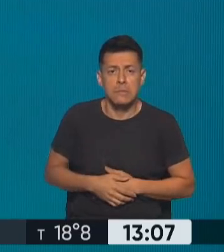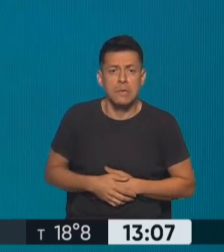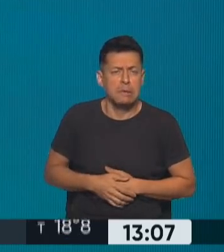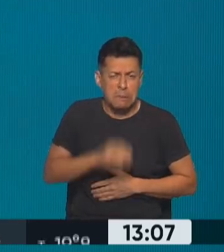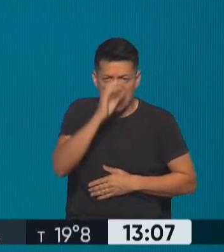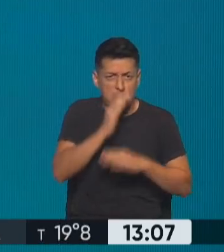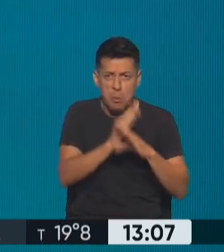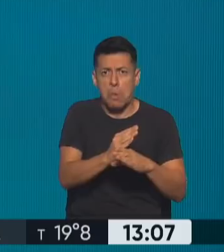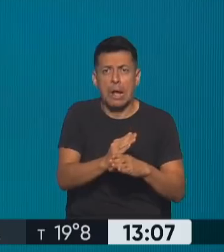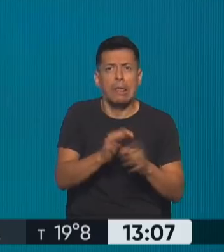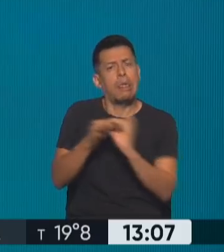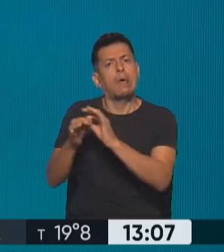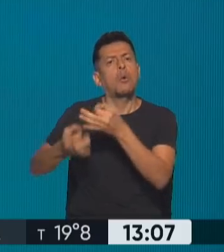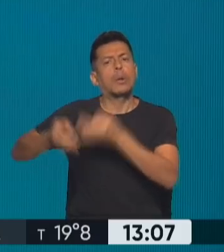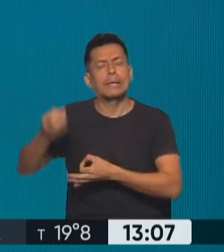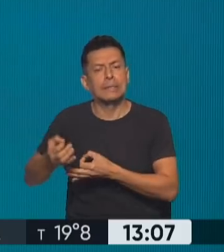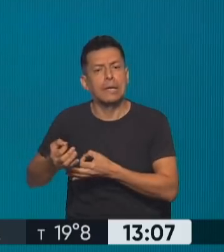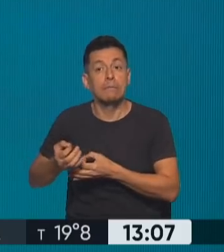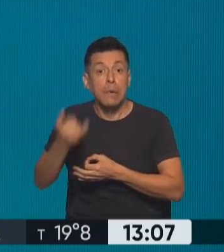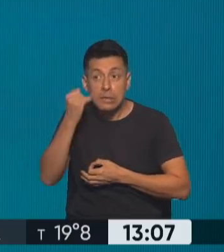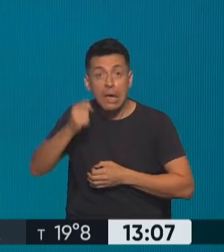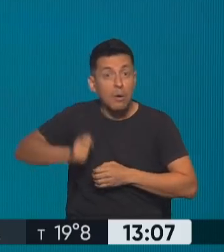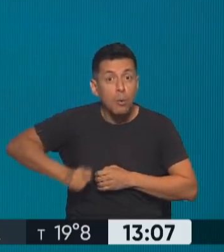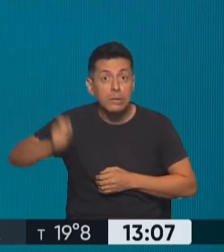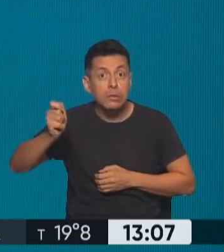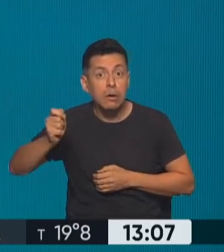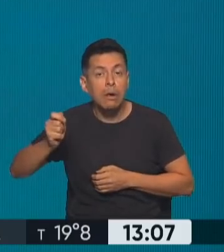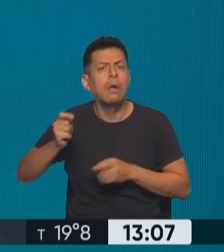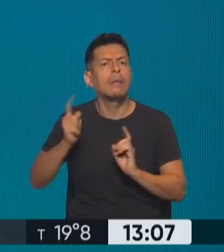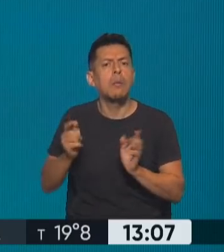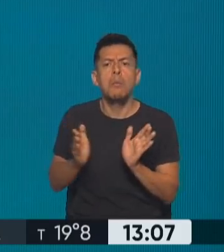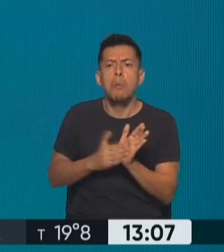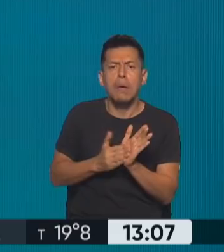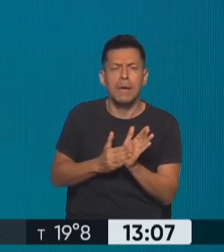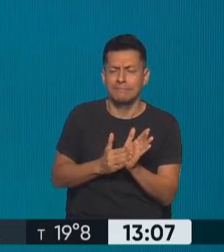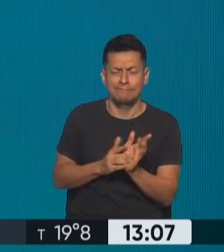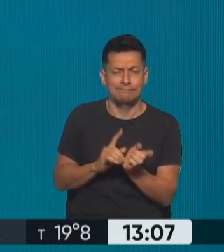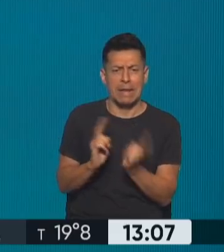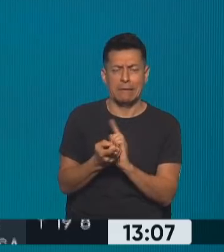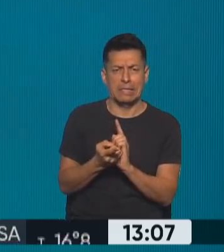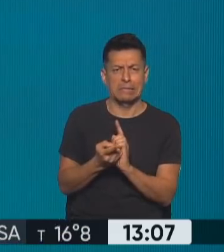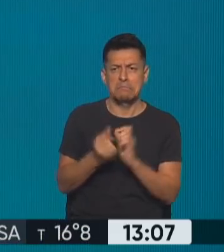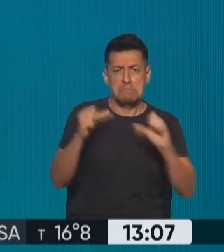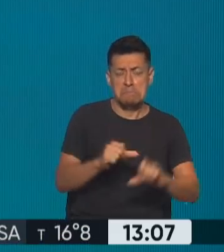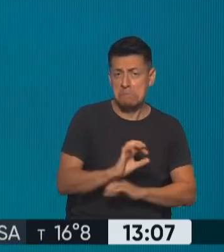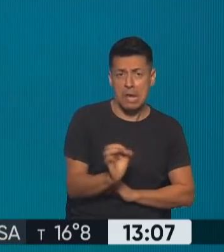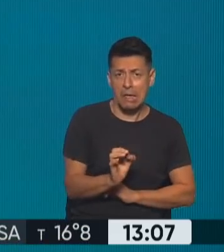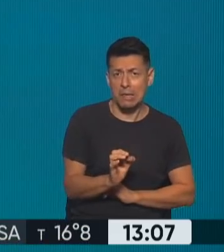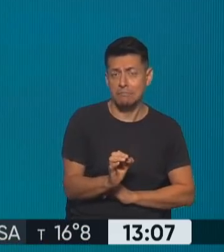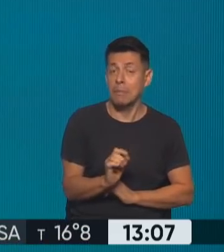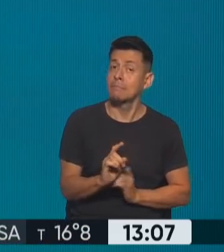sido judicializada, pero que además de haber sido judicializada, se comprobó que al contrario, no había causado ningún perjuicio, por el